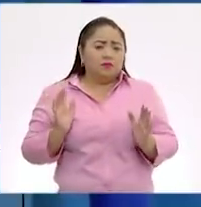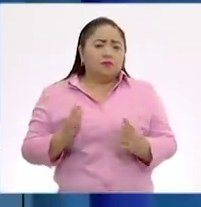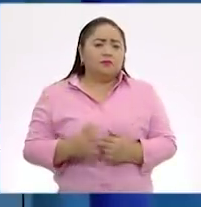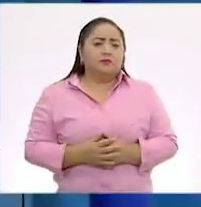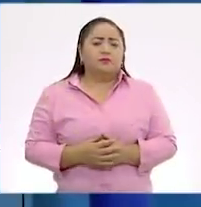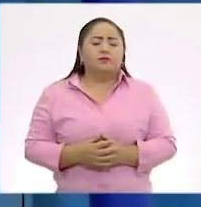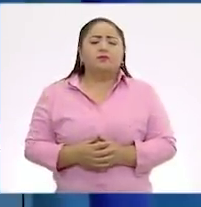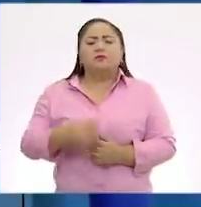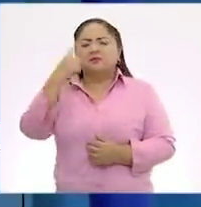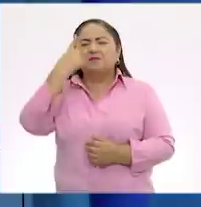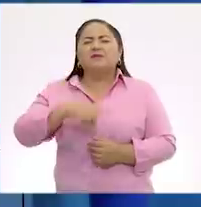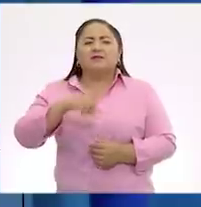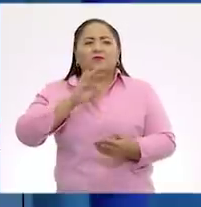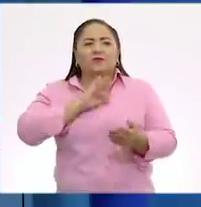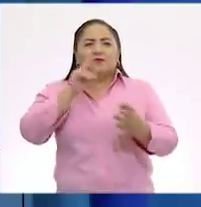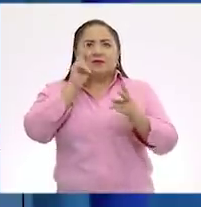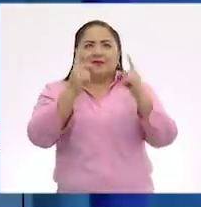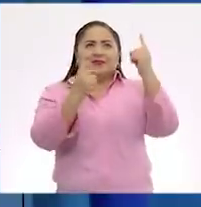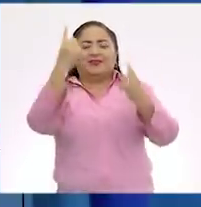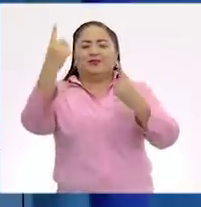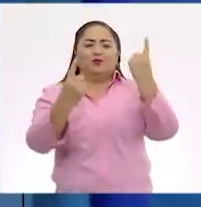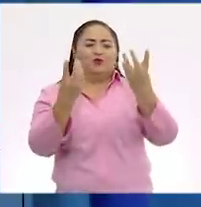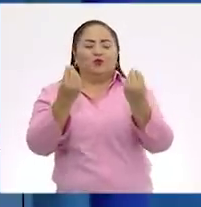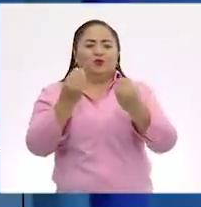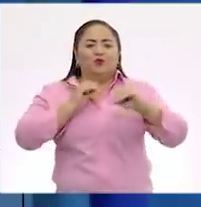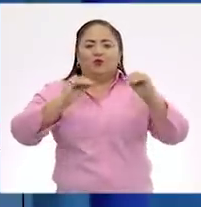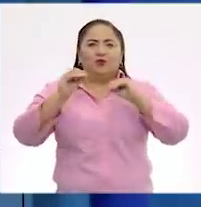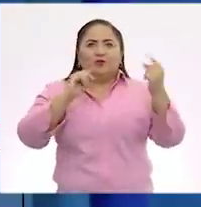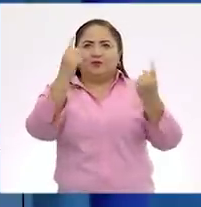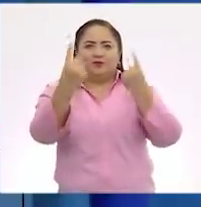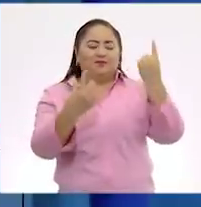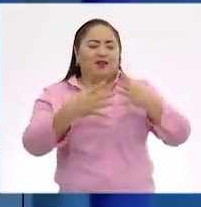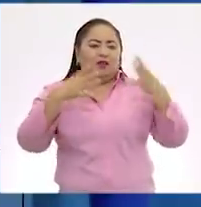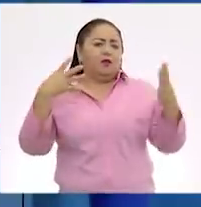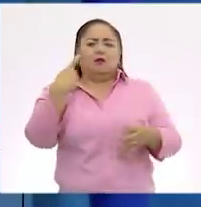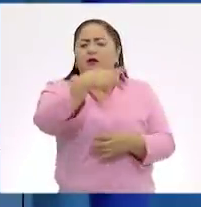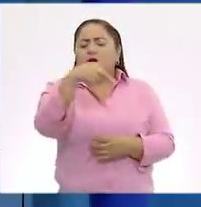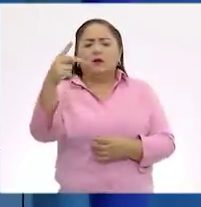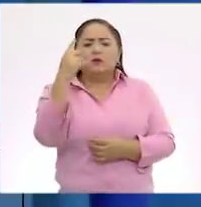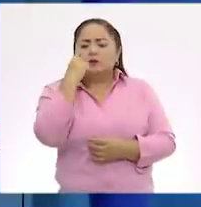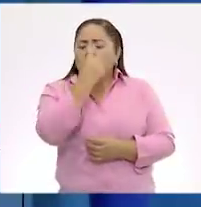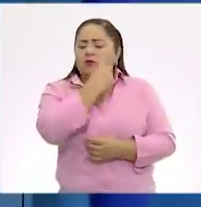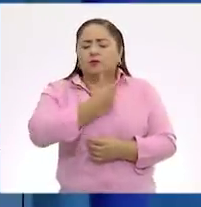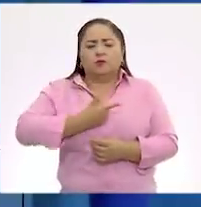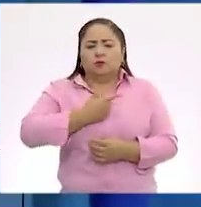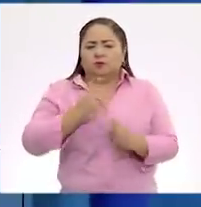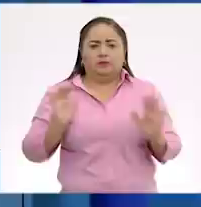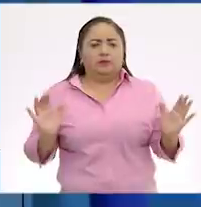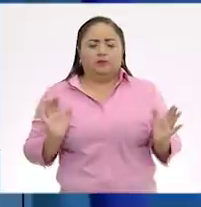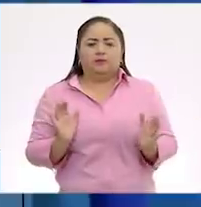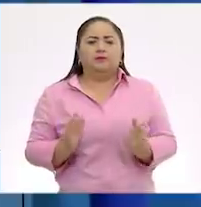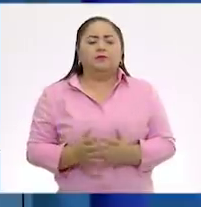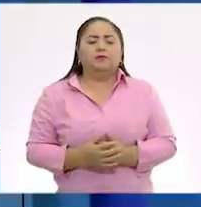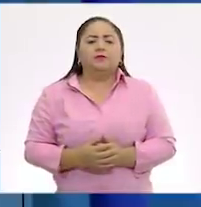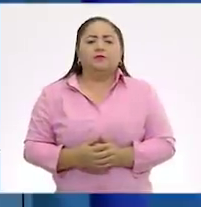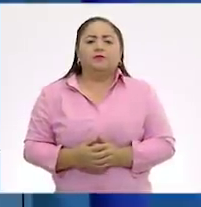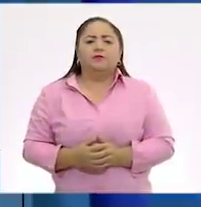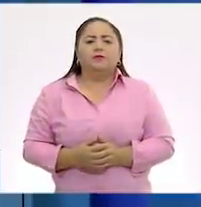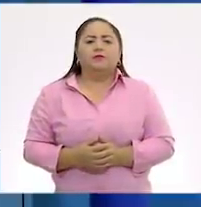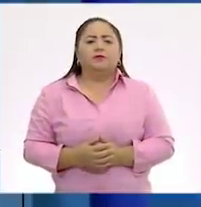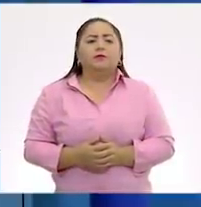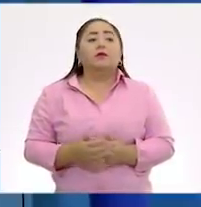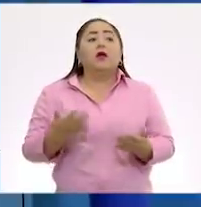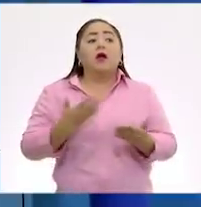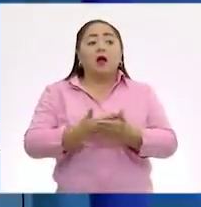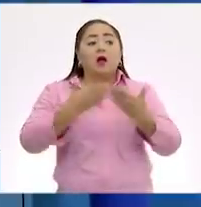de más alambres para que quede un móvil mucho más grande. Eso ya es depende de cada quien. Bien, el siguiente paso